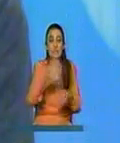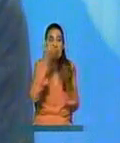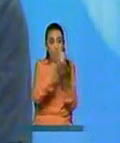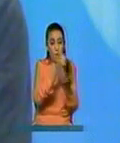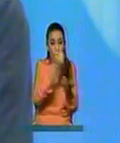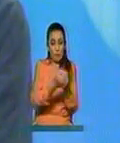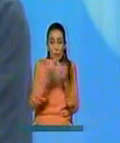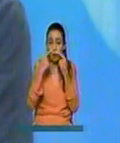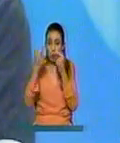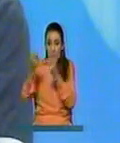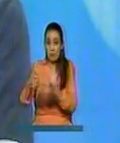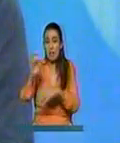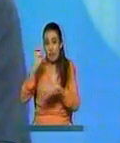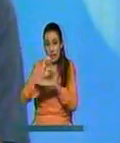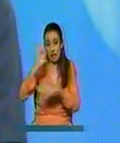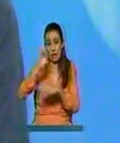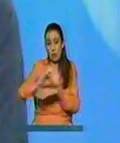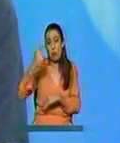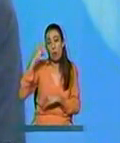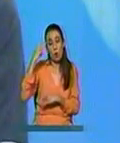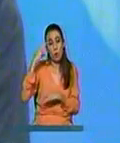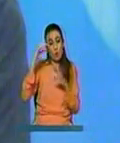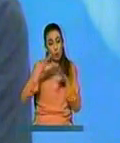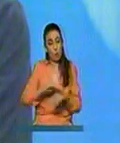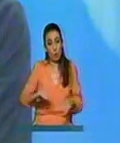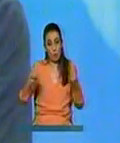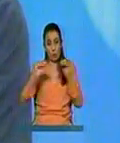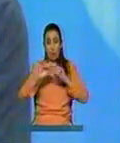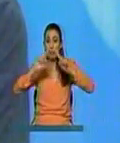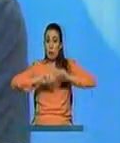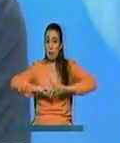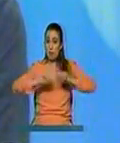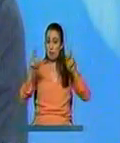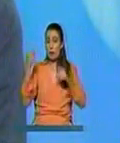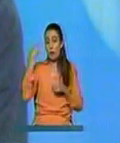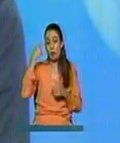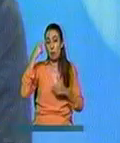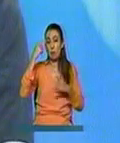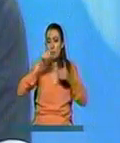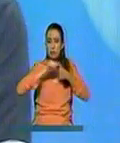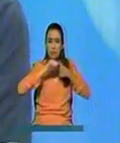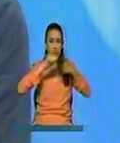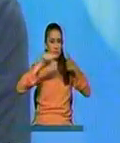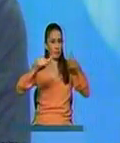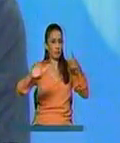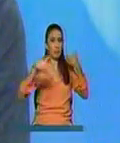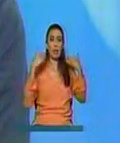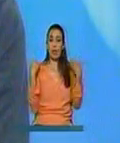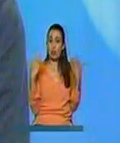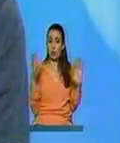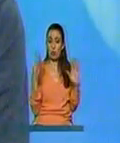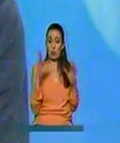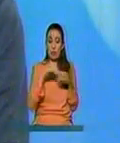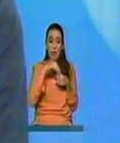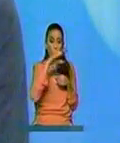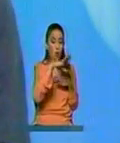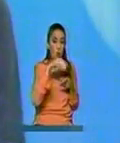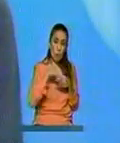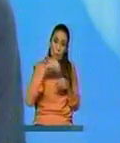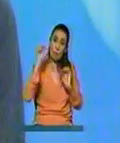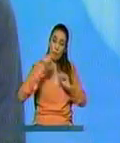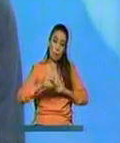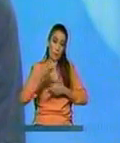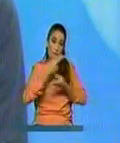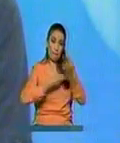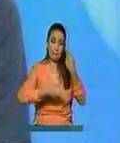Entonces, si pienso que el Ecuador tiene potencial de exportación de cerveza, sí, pero pienso que estamos lejos de eso. Para que una cerveza pueda exportar, una cervecería pueda exportar